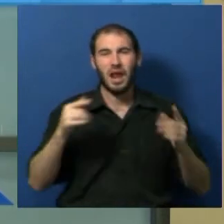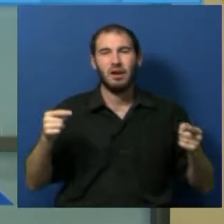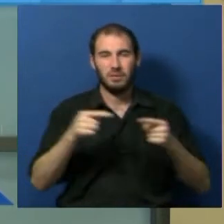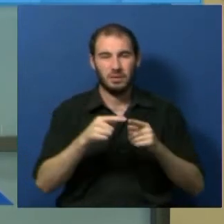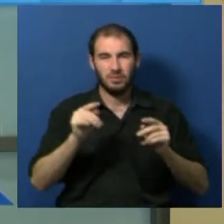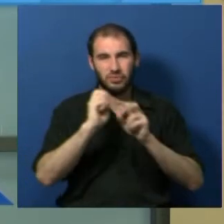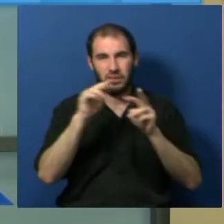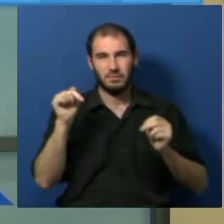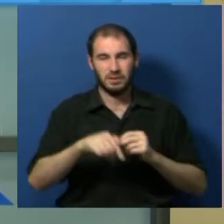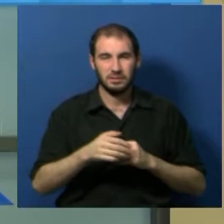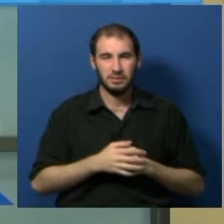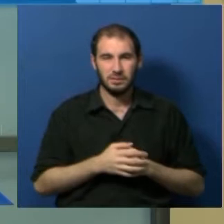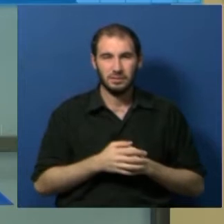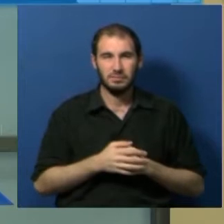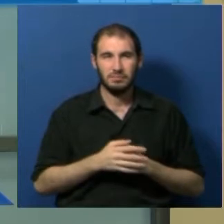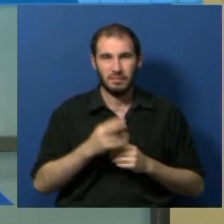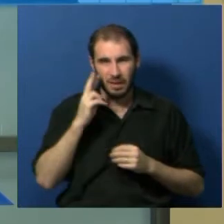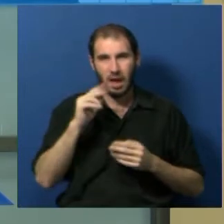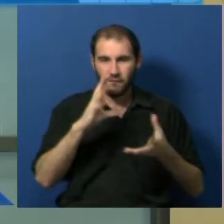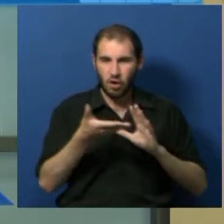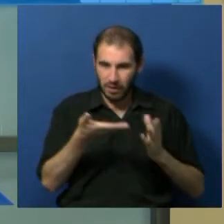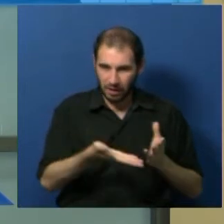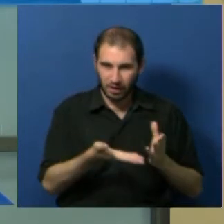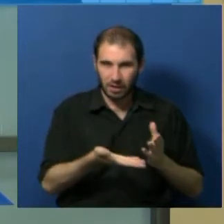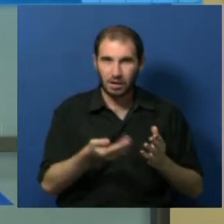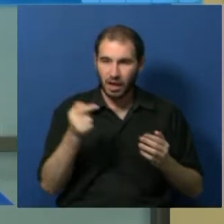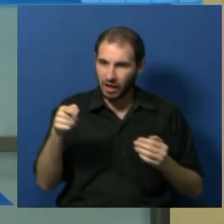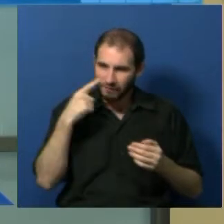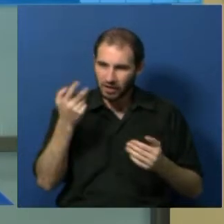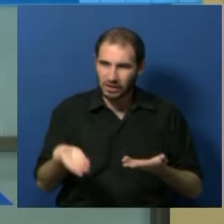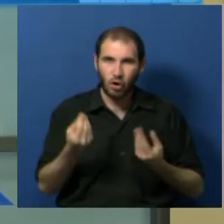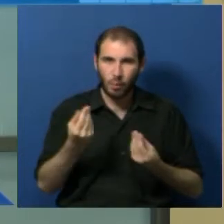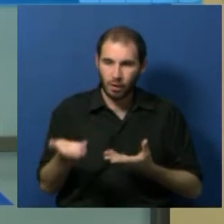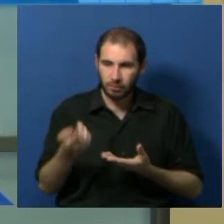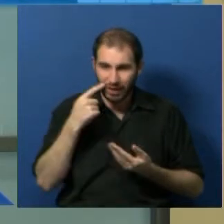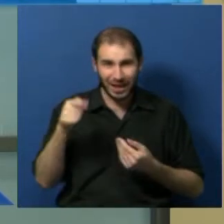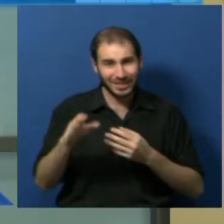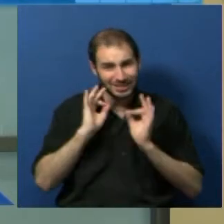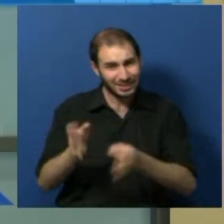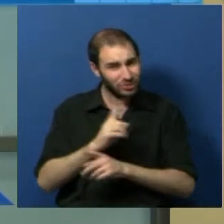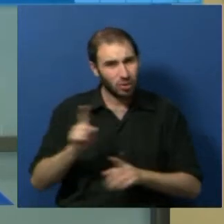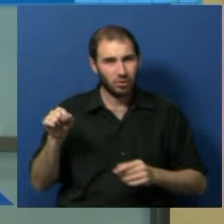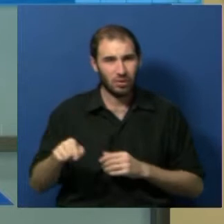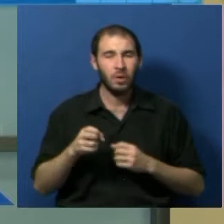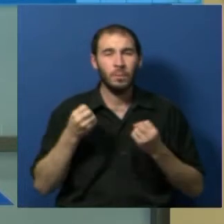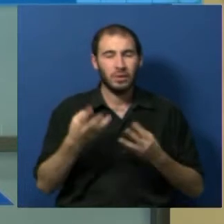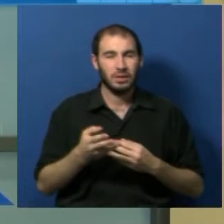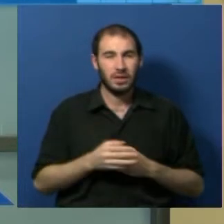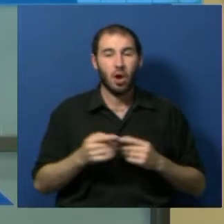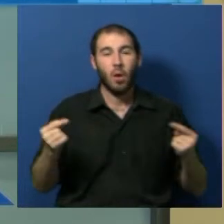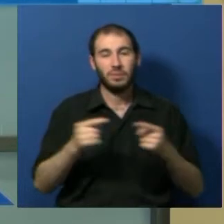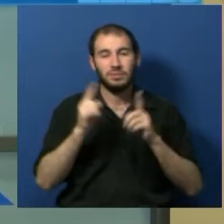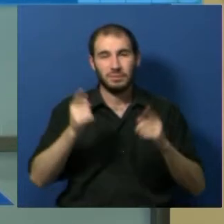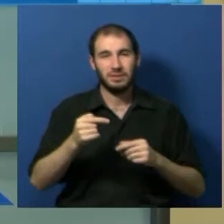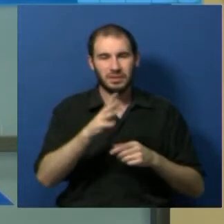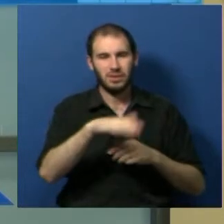al respecto, ¿no? Mirá, esto es así, acá se vive de esta manera, no llegues acá. Porque también la idea que se le